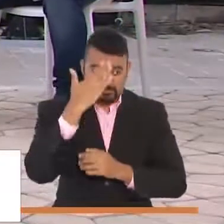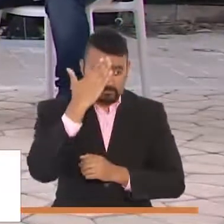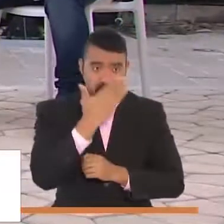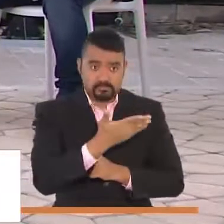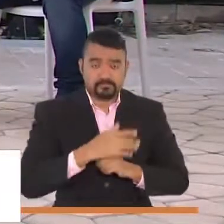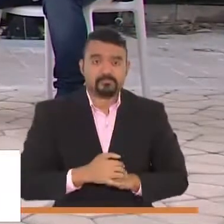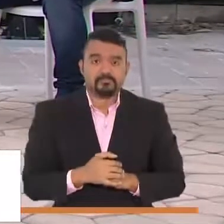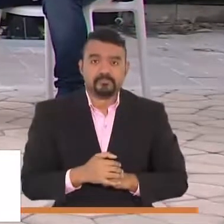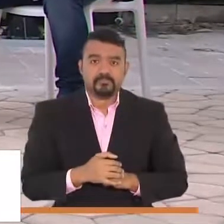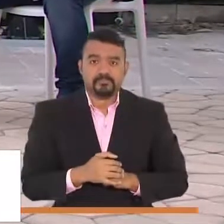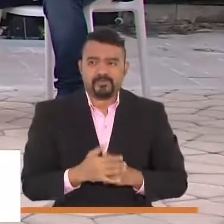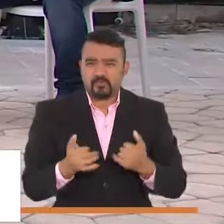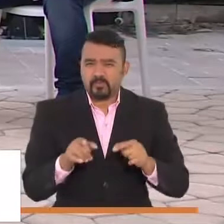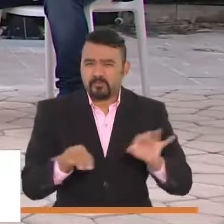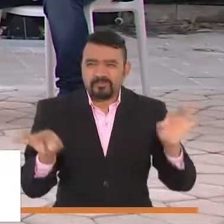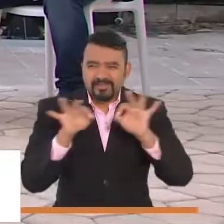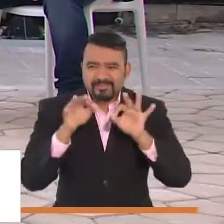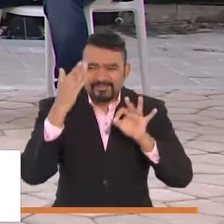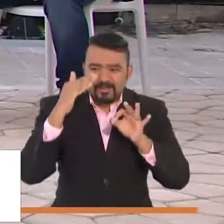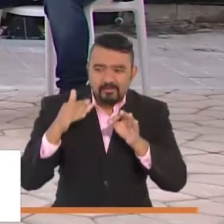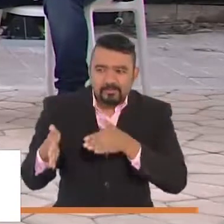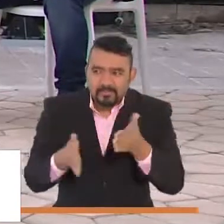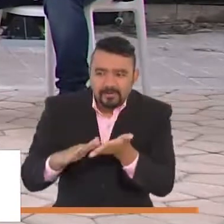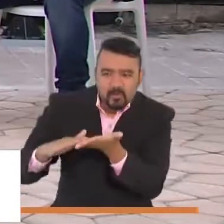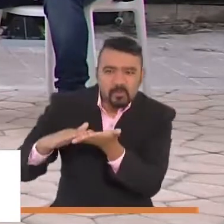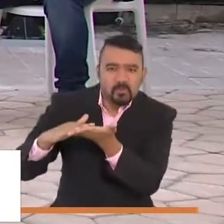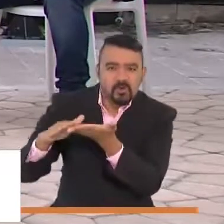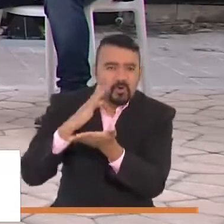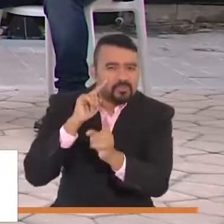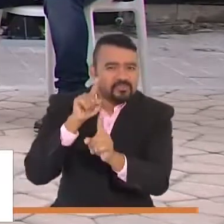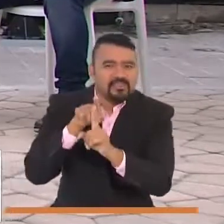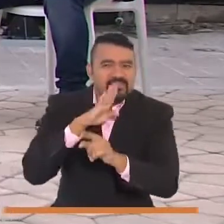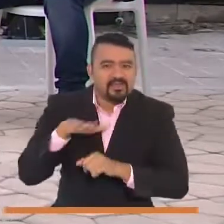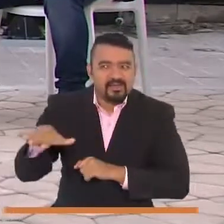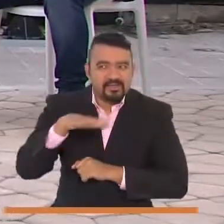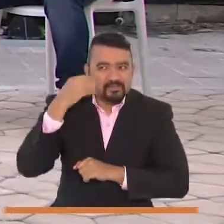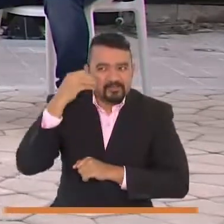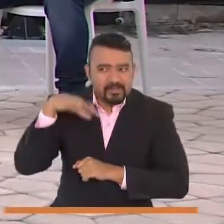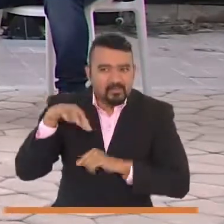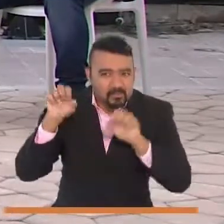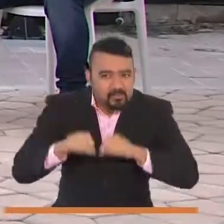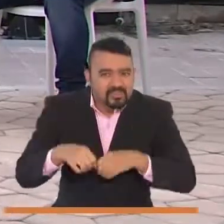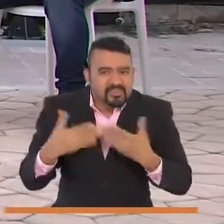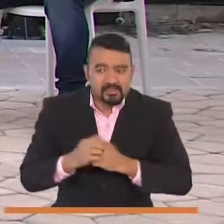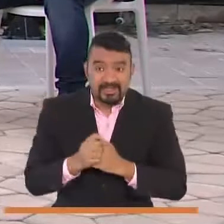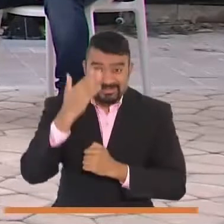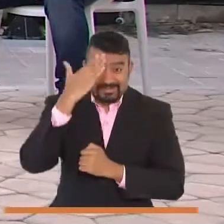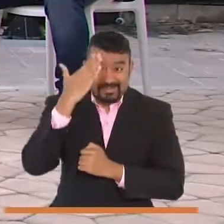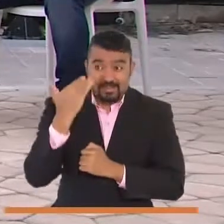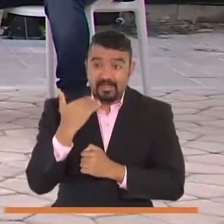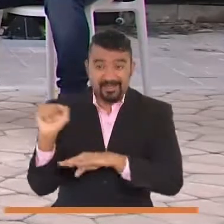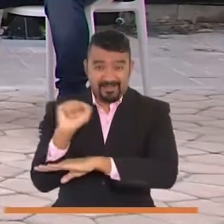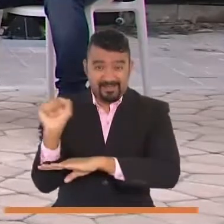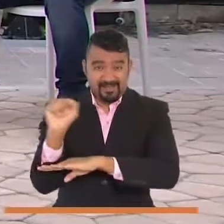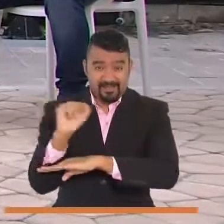Aburrá, pues obra importante para todos los envigadeños, pues mejorará la conexión vial, conexión